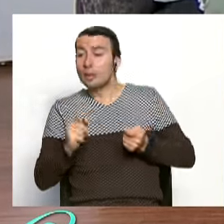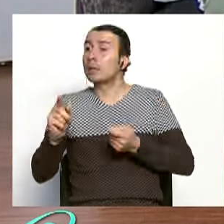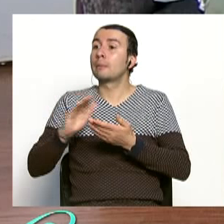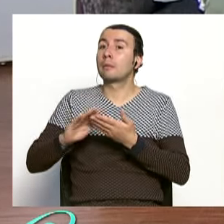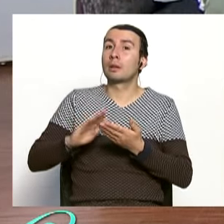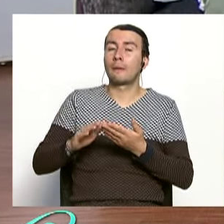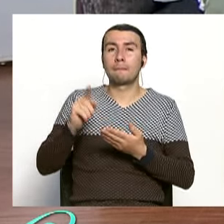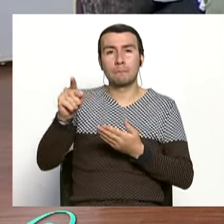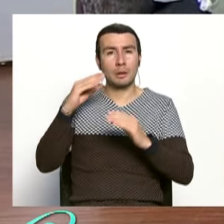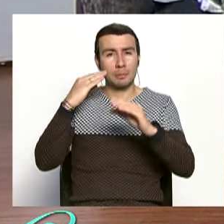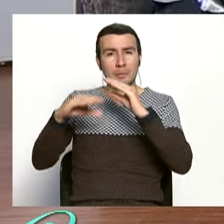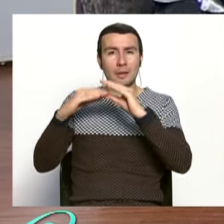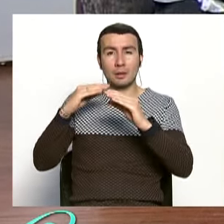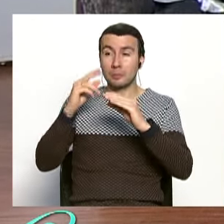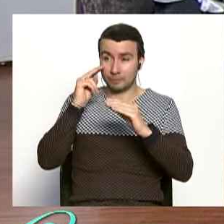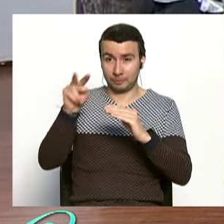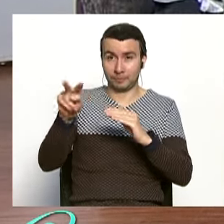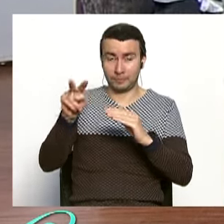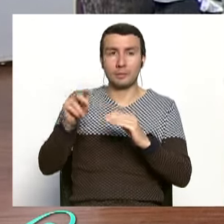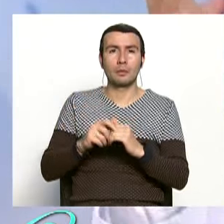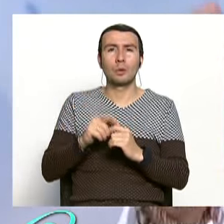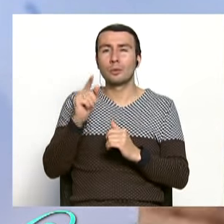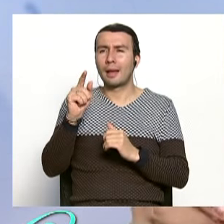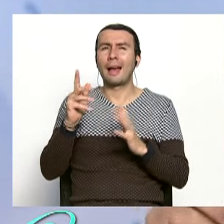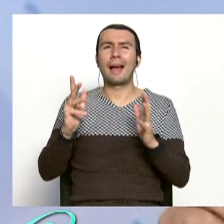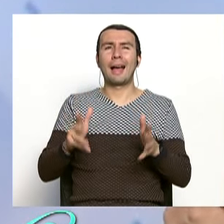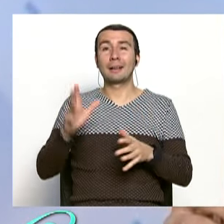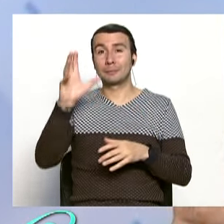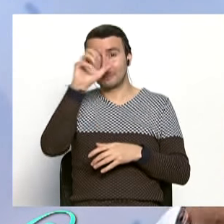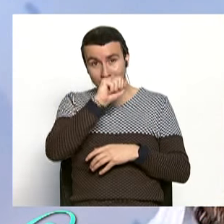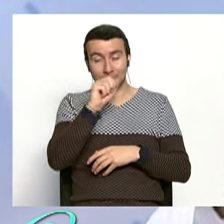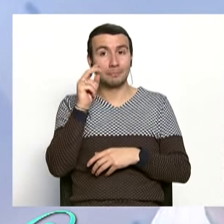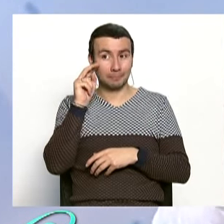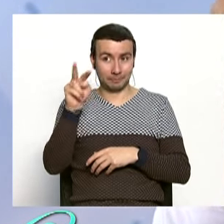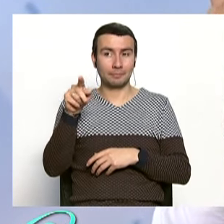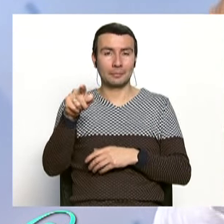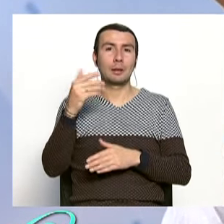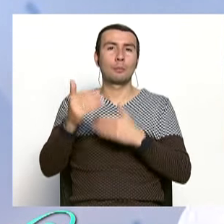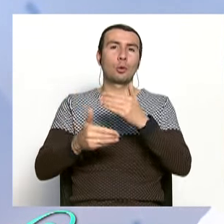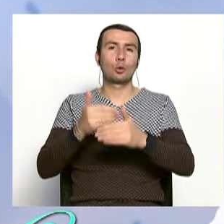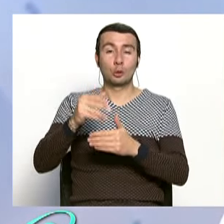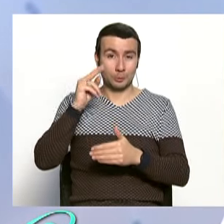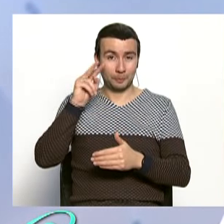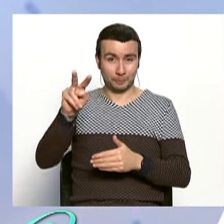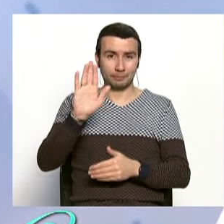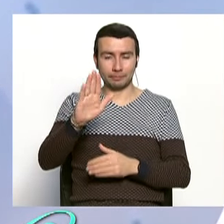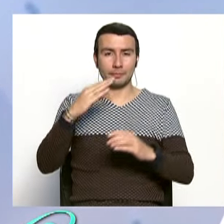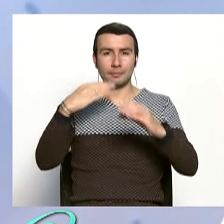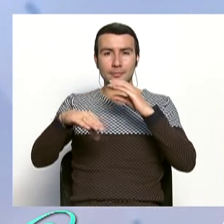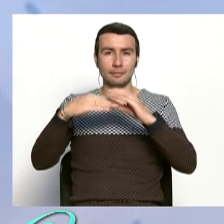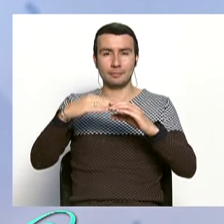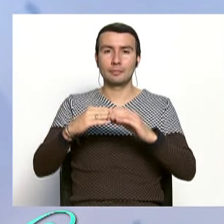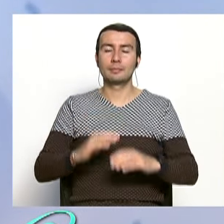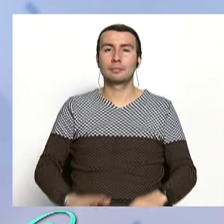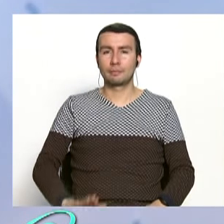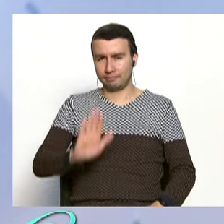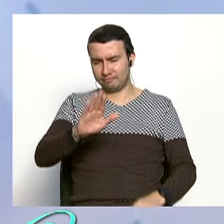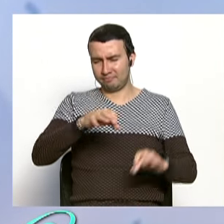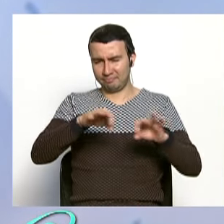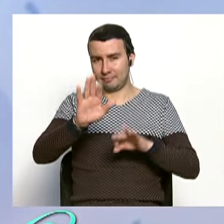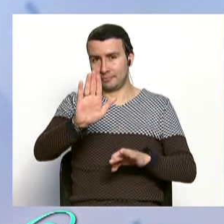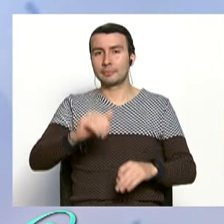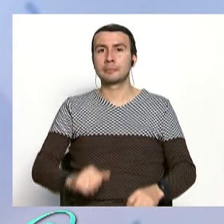vamos a ver este video para que ustedes les tengan más claridad de todo este proceso veamos este video y ya estaremos explicándolo